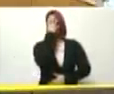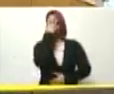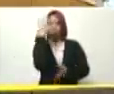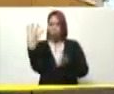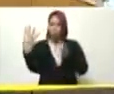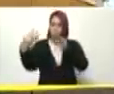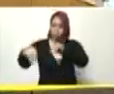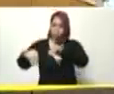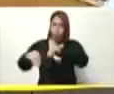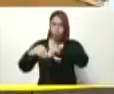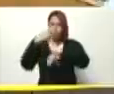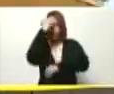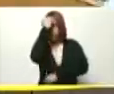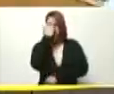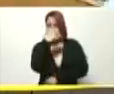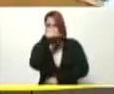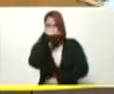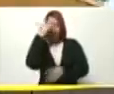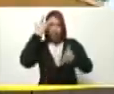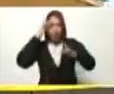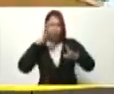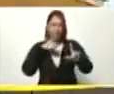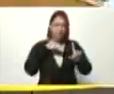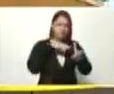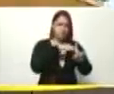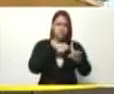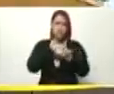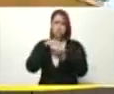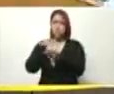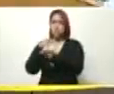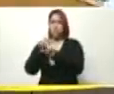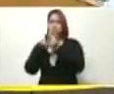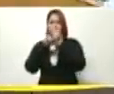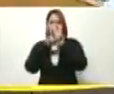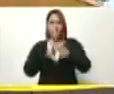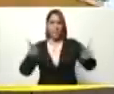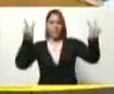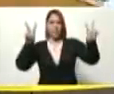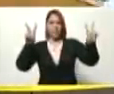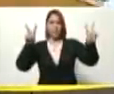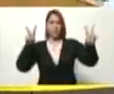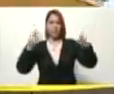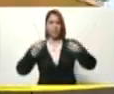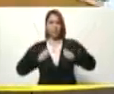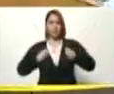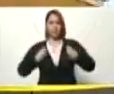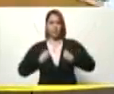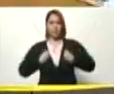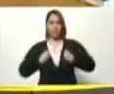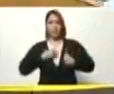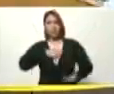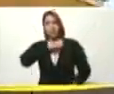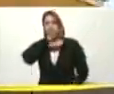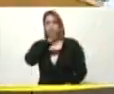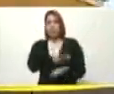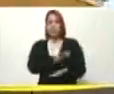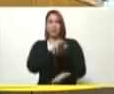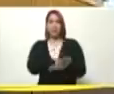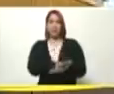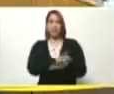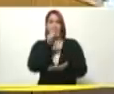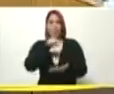la delincuencia, pretenda afectar la paz y la vida, la tranquilidad y